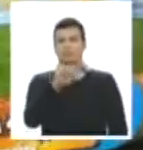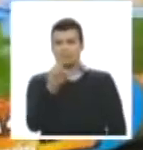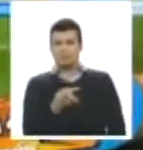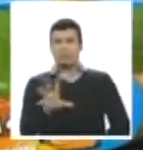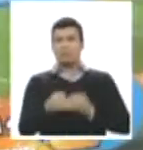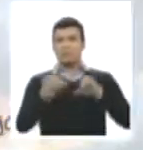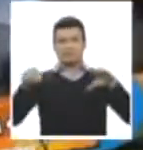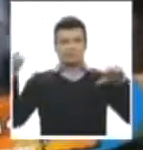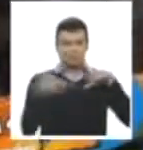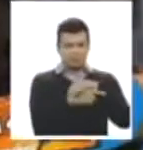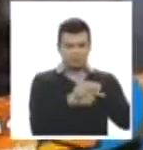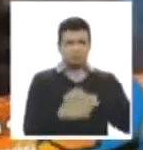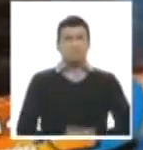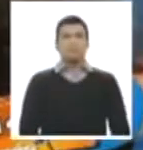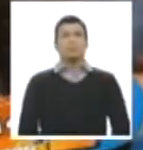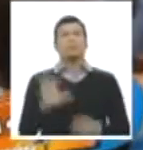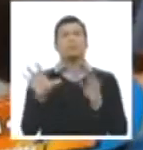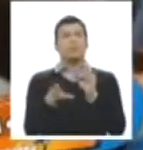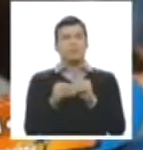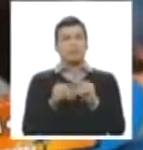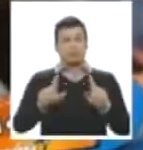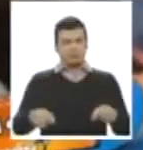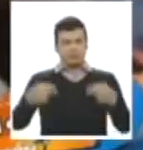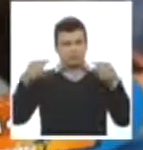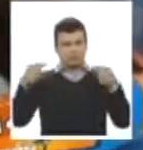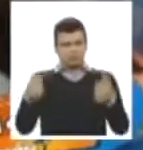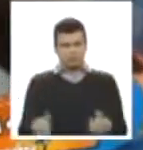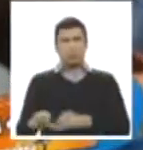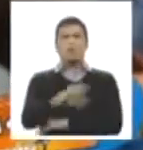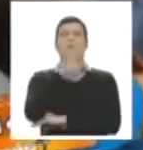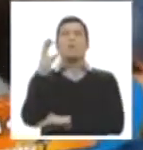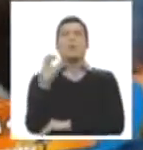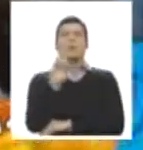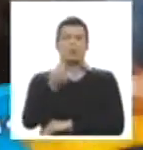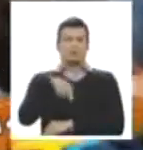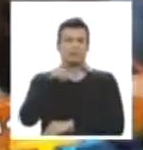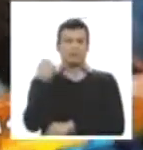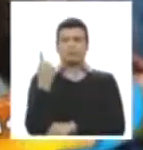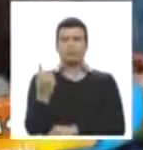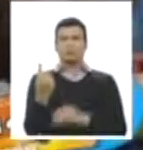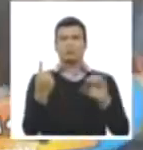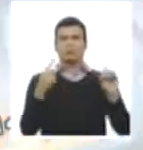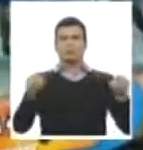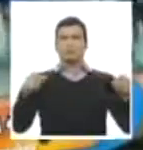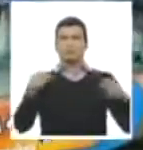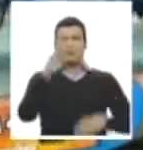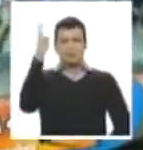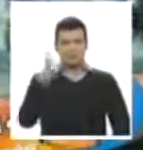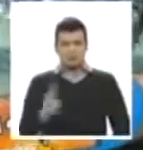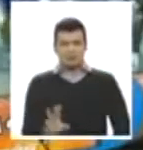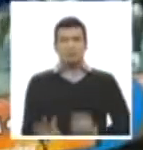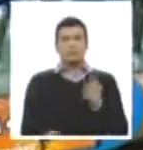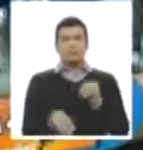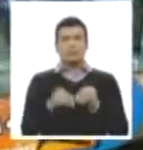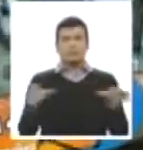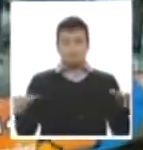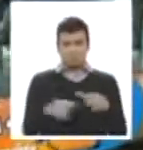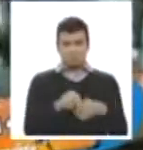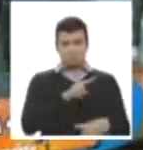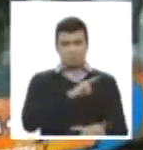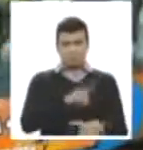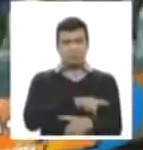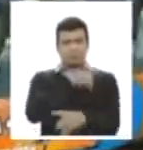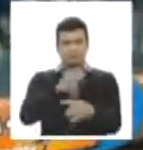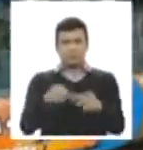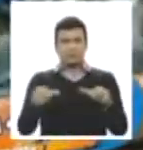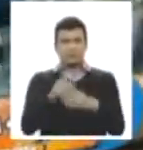goles de la jornada. Las reacciones del partido amistoso que Colombia perdió 1-0 ante Brasil. Los vallecaucanos que integran la